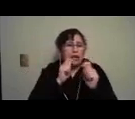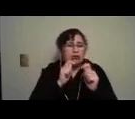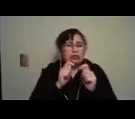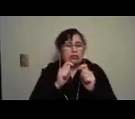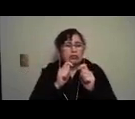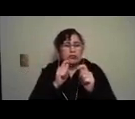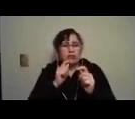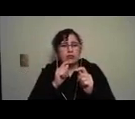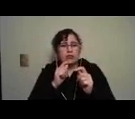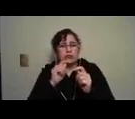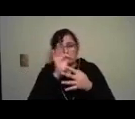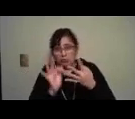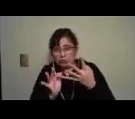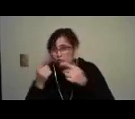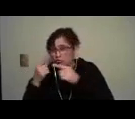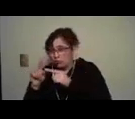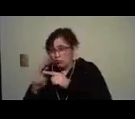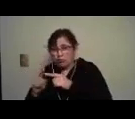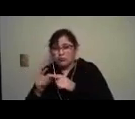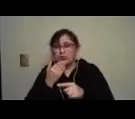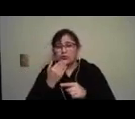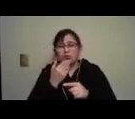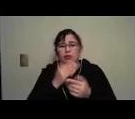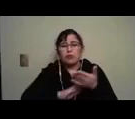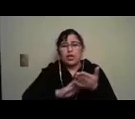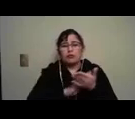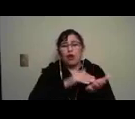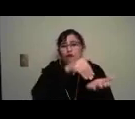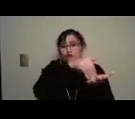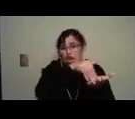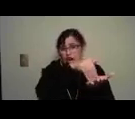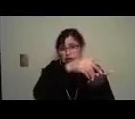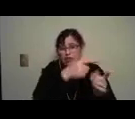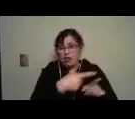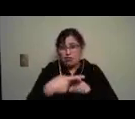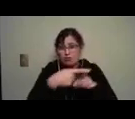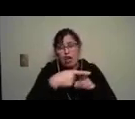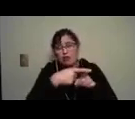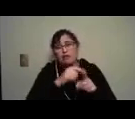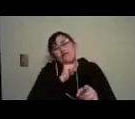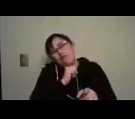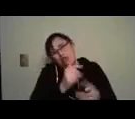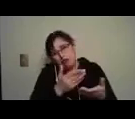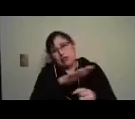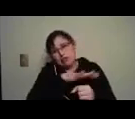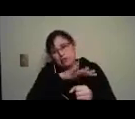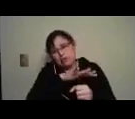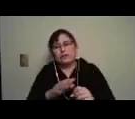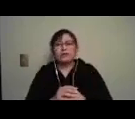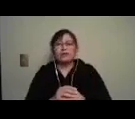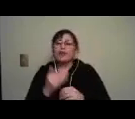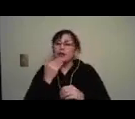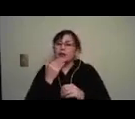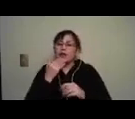ya tienen que ver con la vulnerabilidad social, ¿ya? Un factor de riesgo además para la